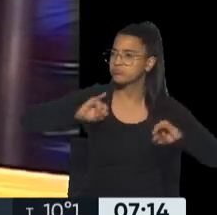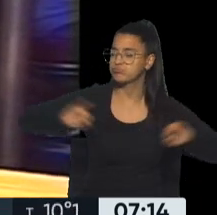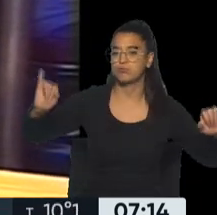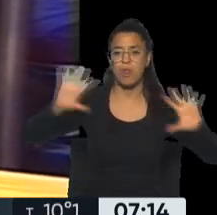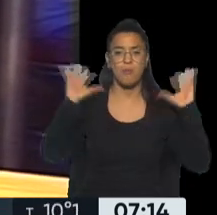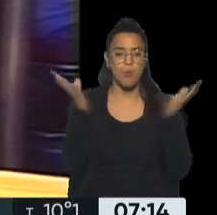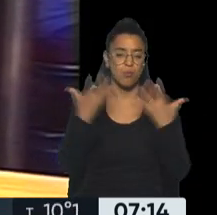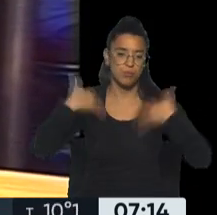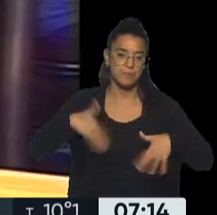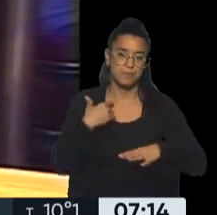un fiel representante de nuestro país